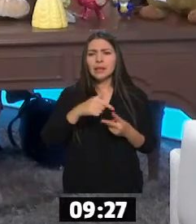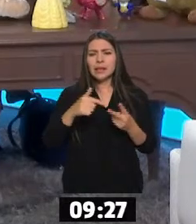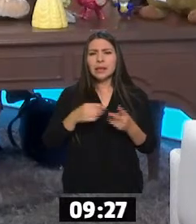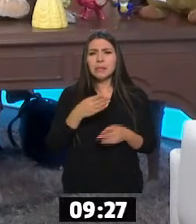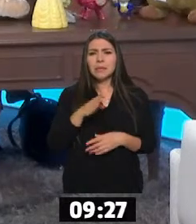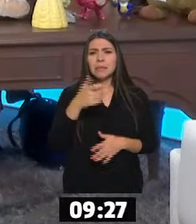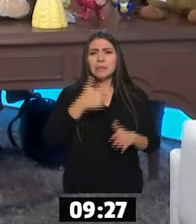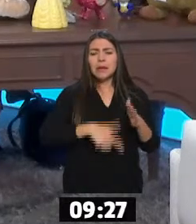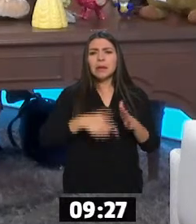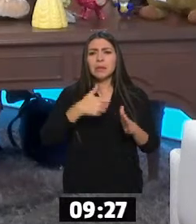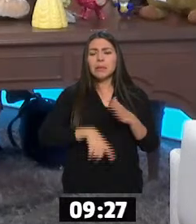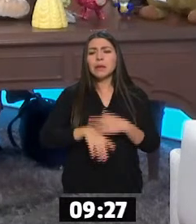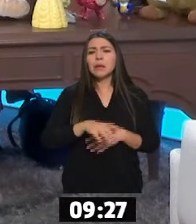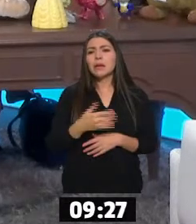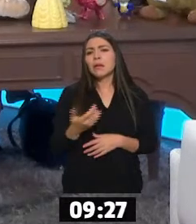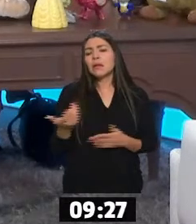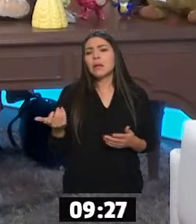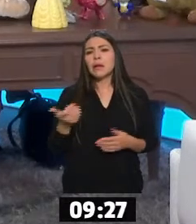baratos son